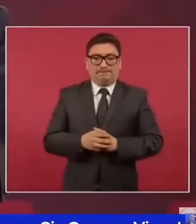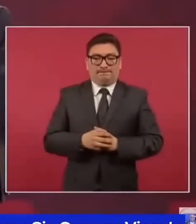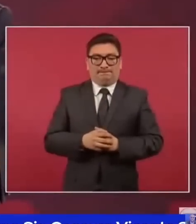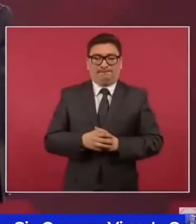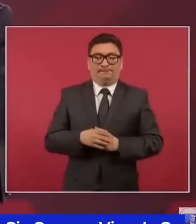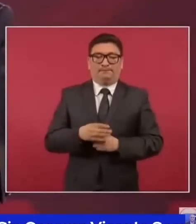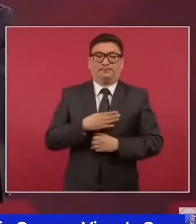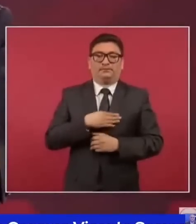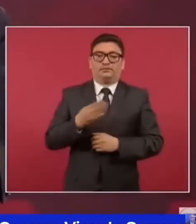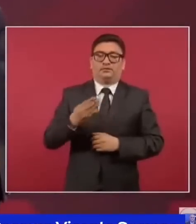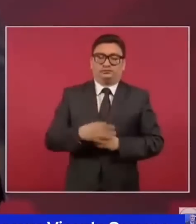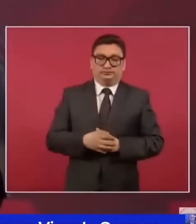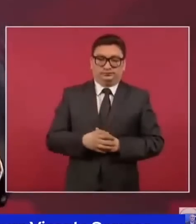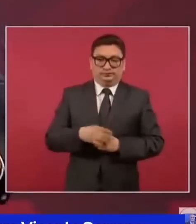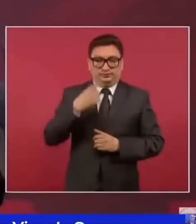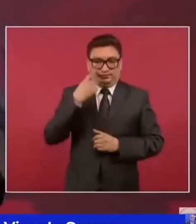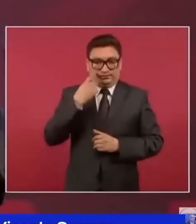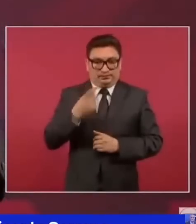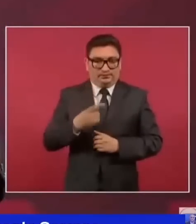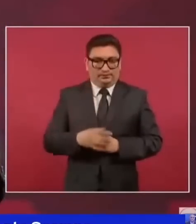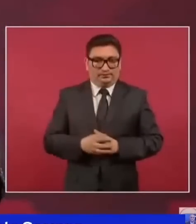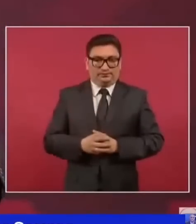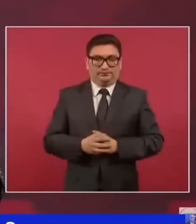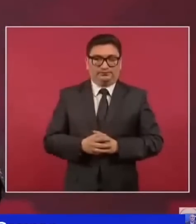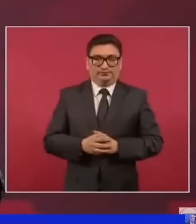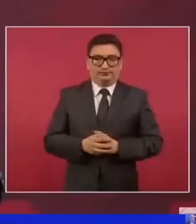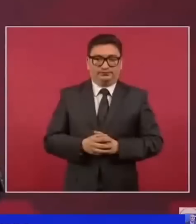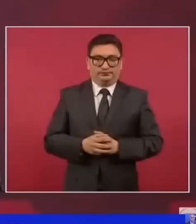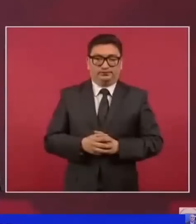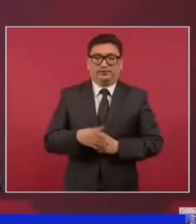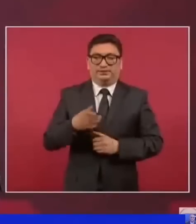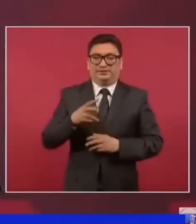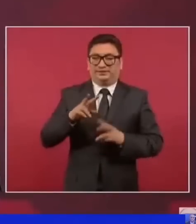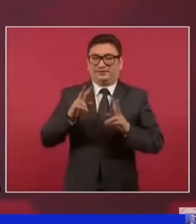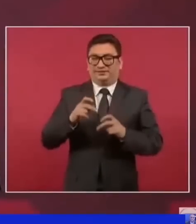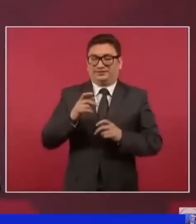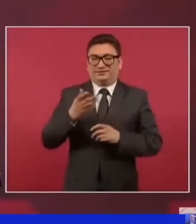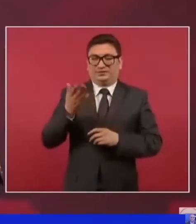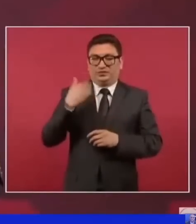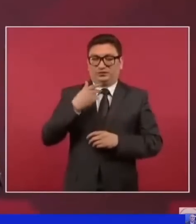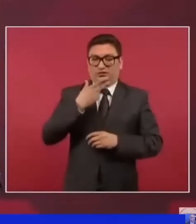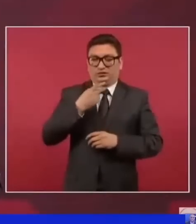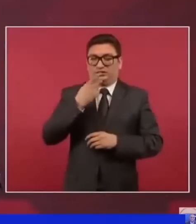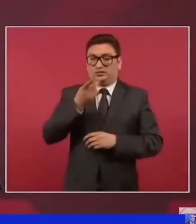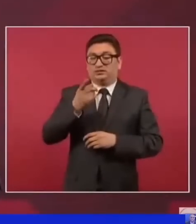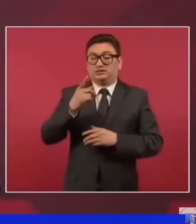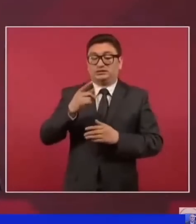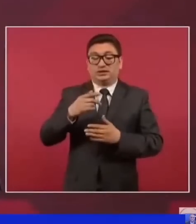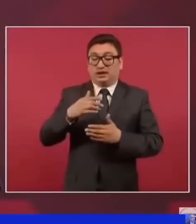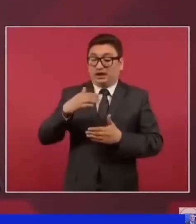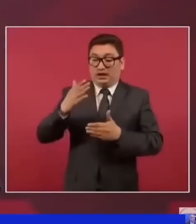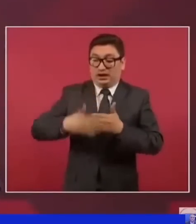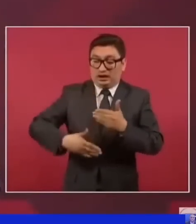mira, esto, como decía Yogi Berra en el béisbol, no se acaba hasta que se acaba.